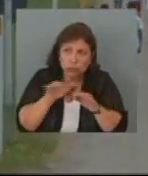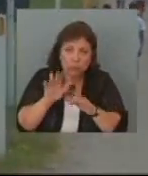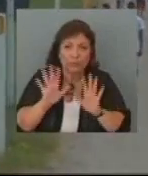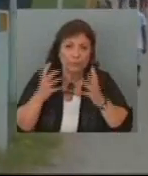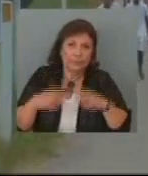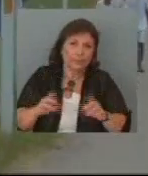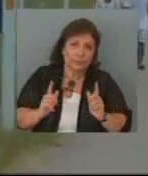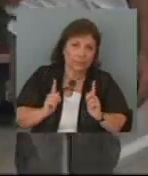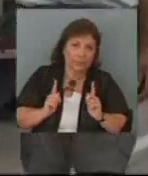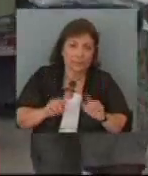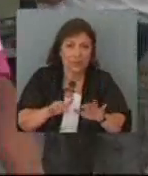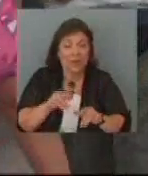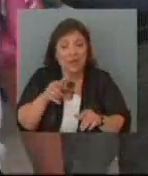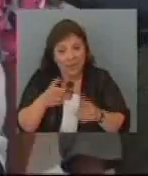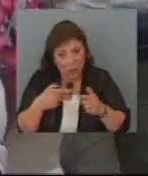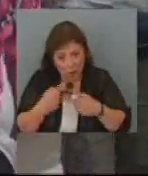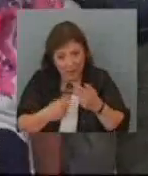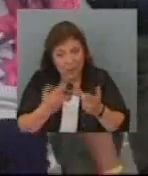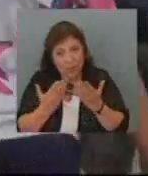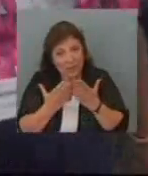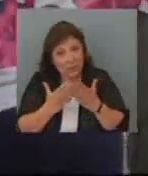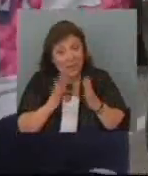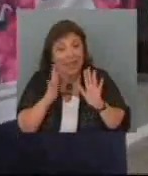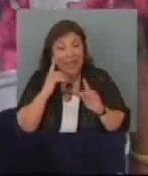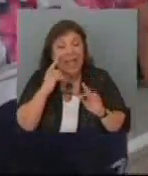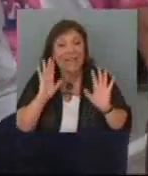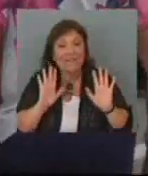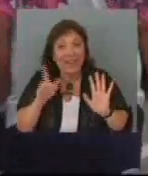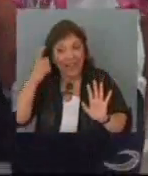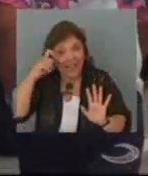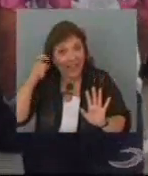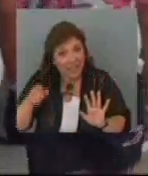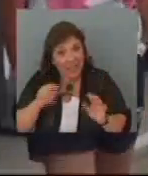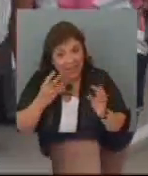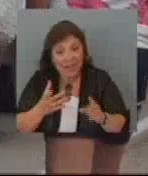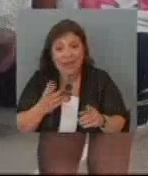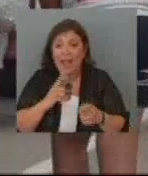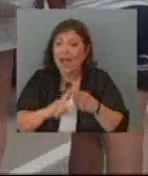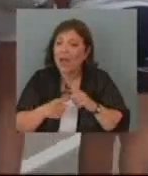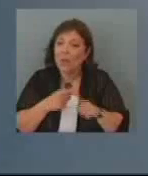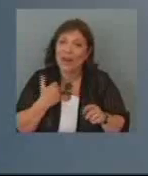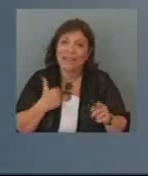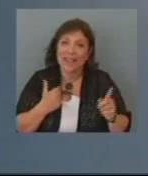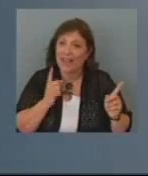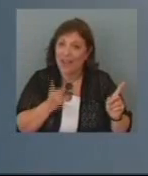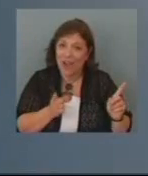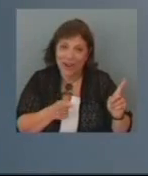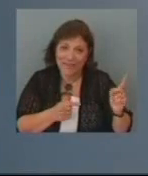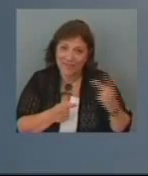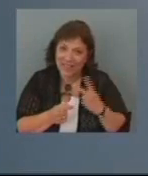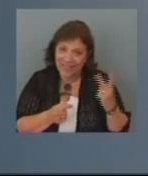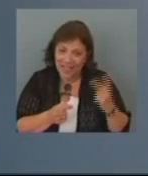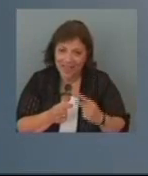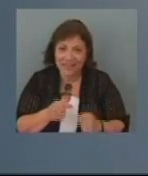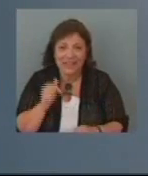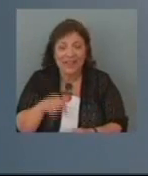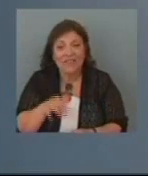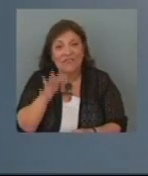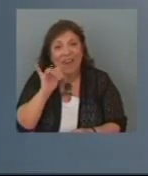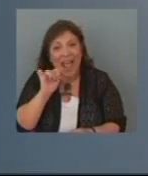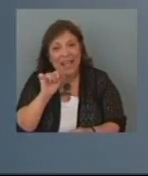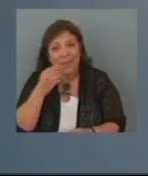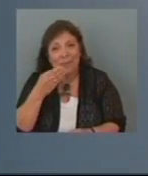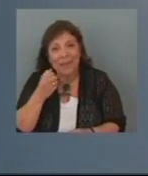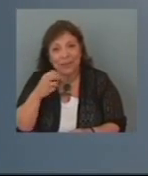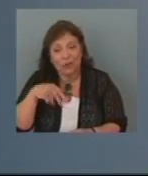La iniciativa sigue siendo estudiada y necesariamente debe contar con el acuerdo de Argentina. Desde Fray Bentos, con la cámara de Mariano